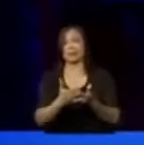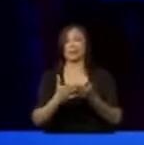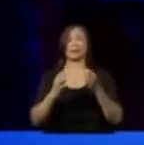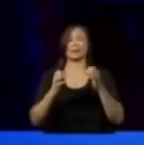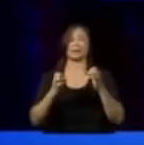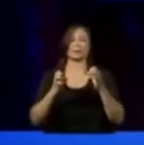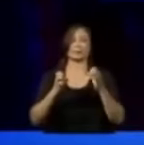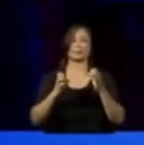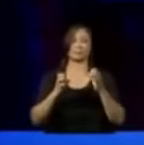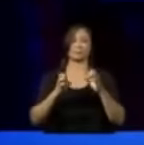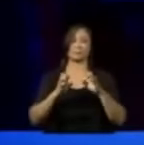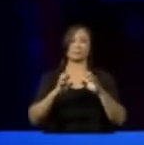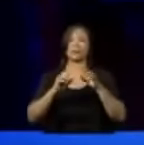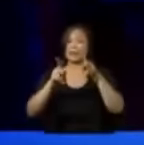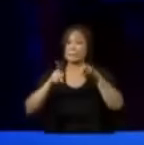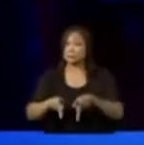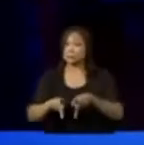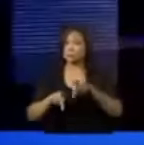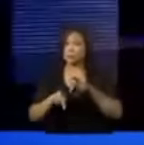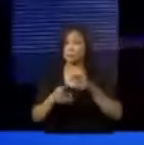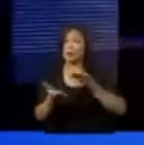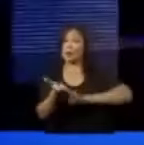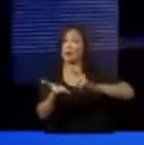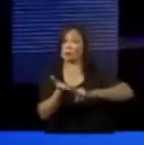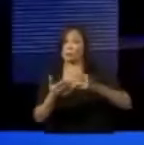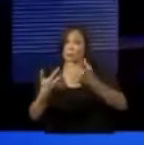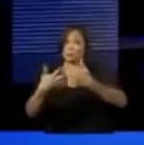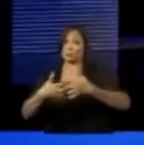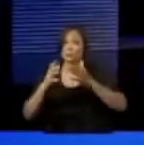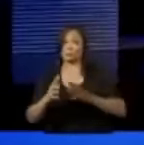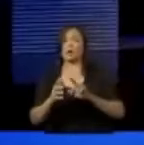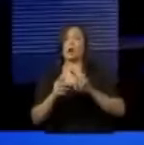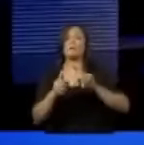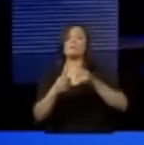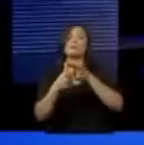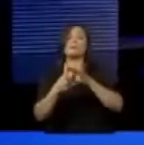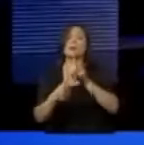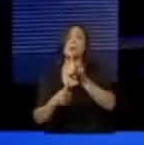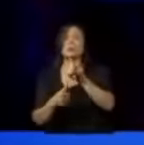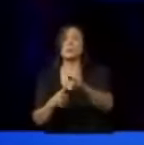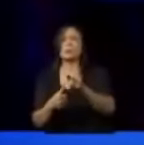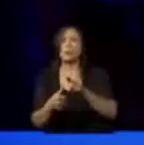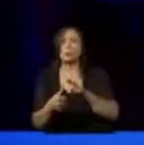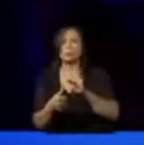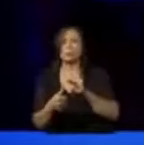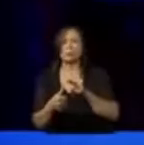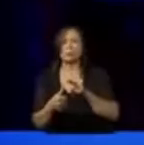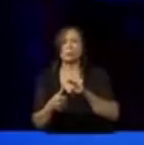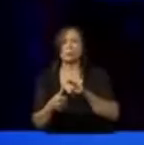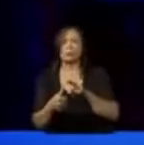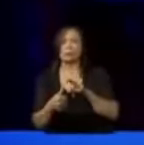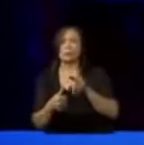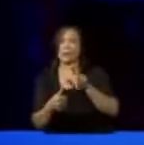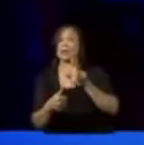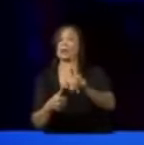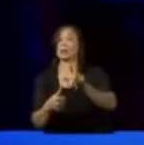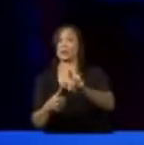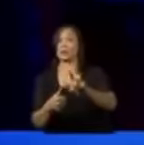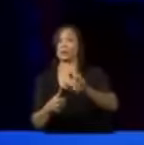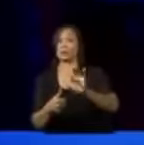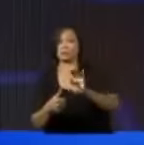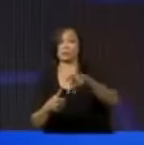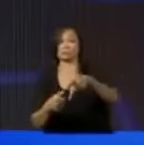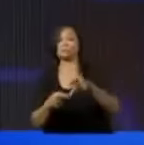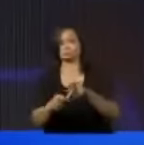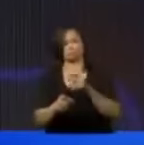calidad del personal humano a contratar por las empresas? Comienza a responder el candidato Fernández de Fuerza del